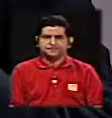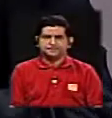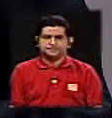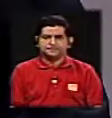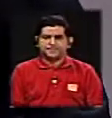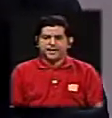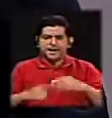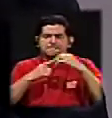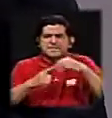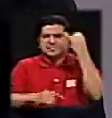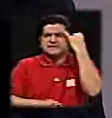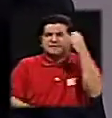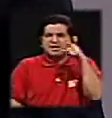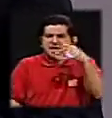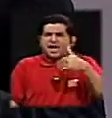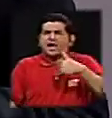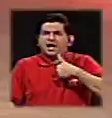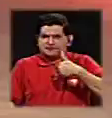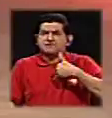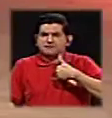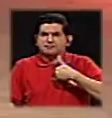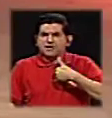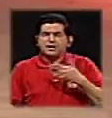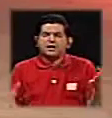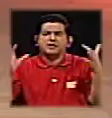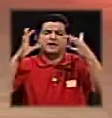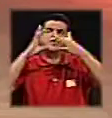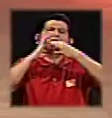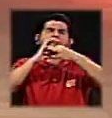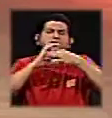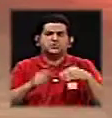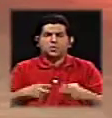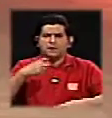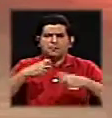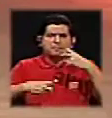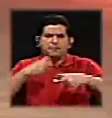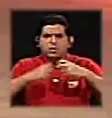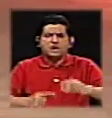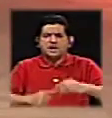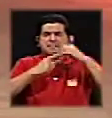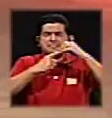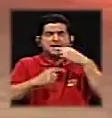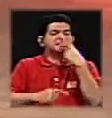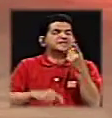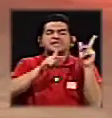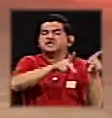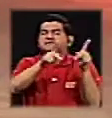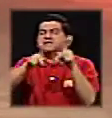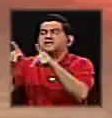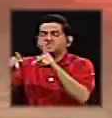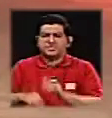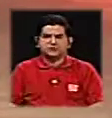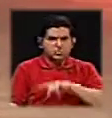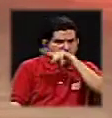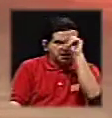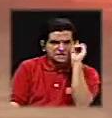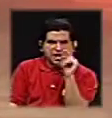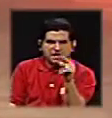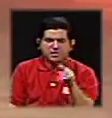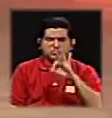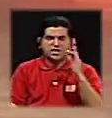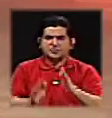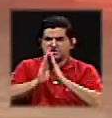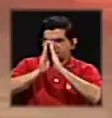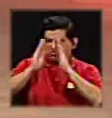¿Cuál es la principal conclusión que se obtiene acerca de los principales problemas que está citando la gente cuando se le pregunta de manera